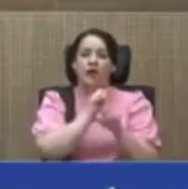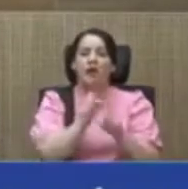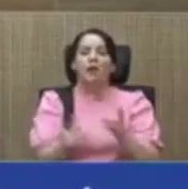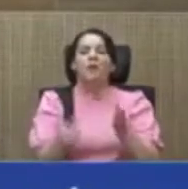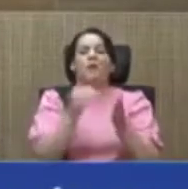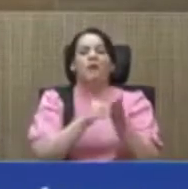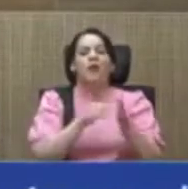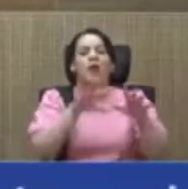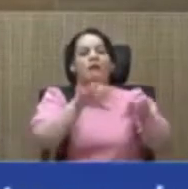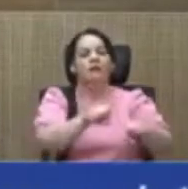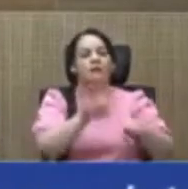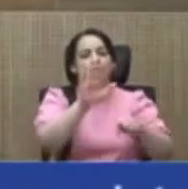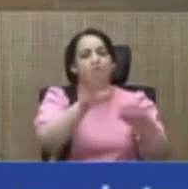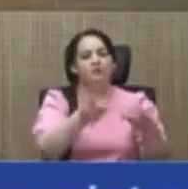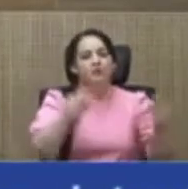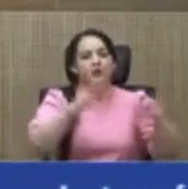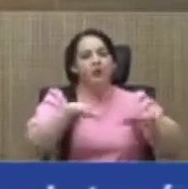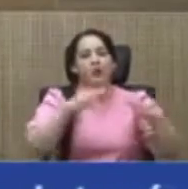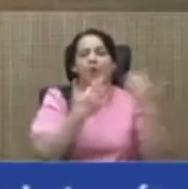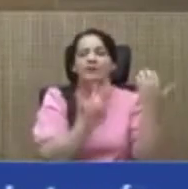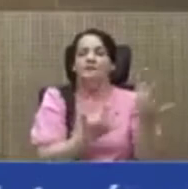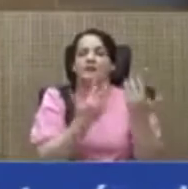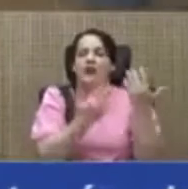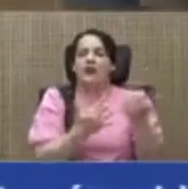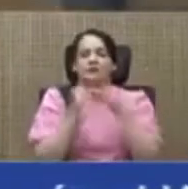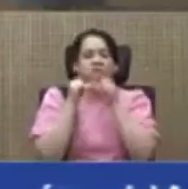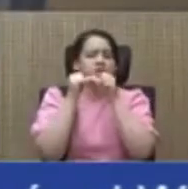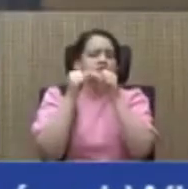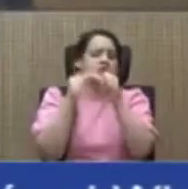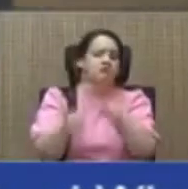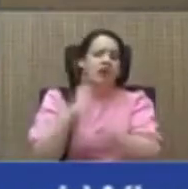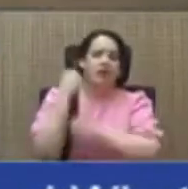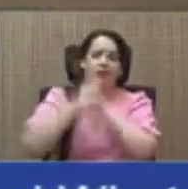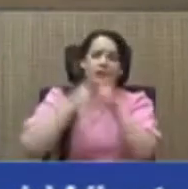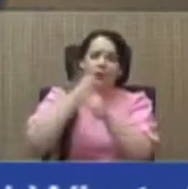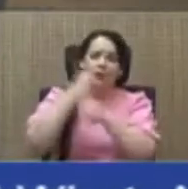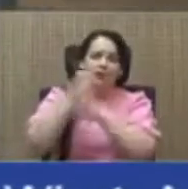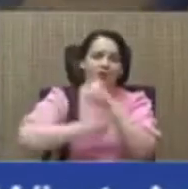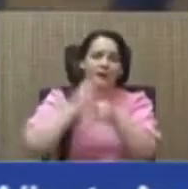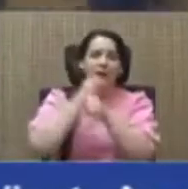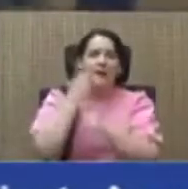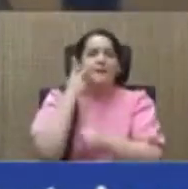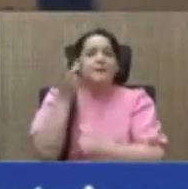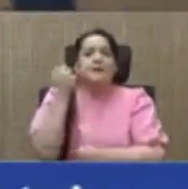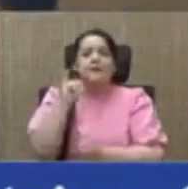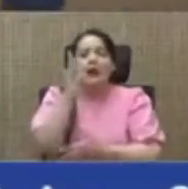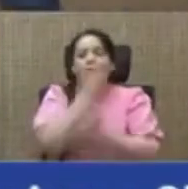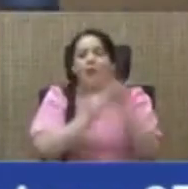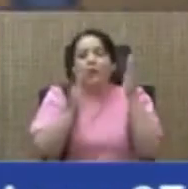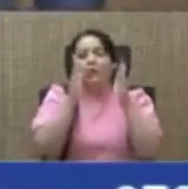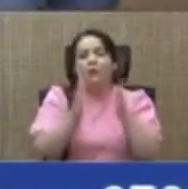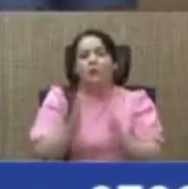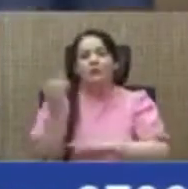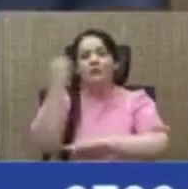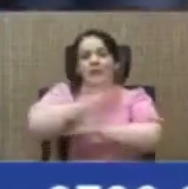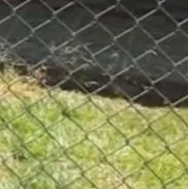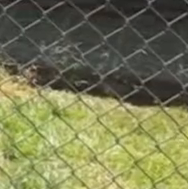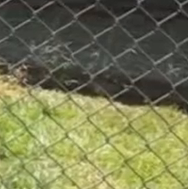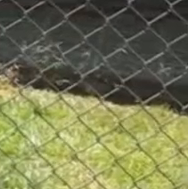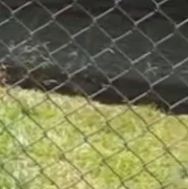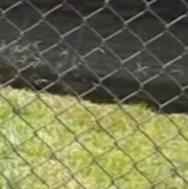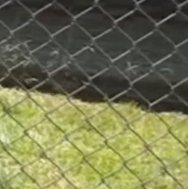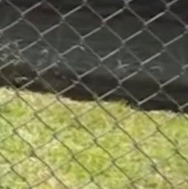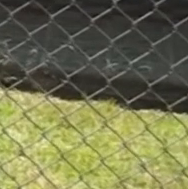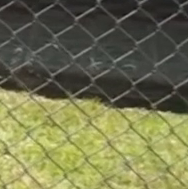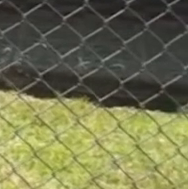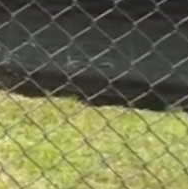seguir esperando décadas y décadas. A ver si algún día el Estado costarricense volvía los